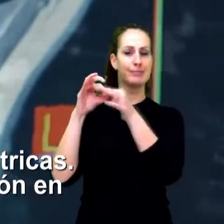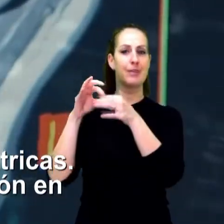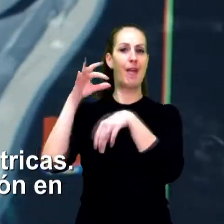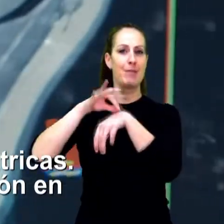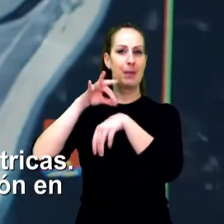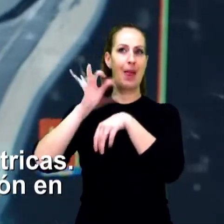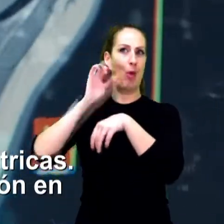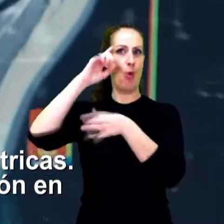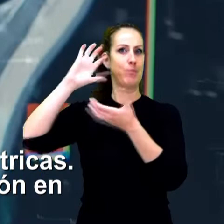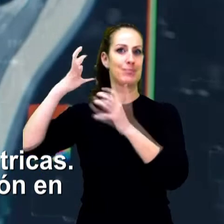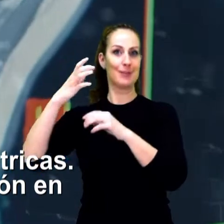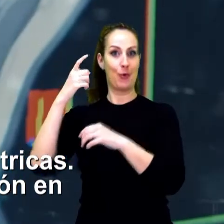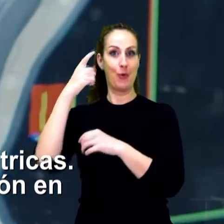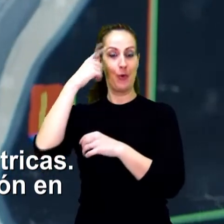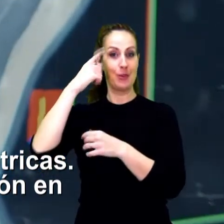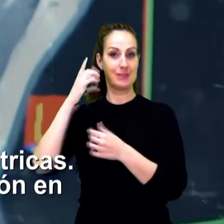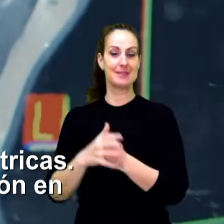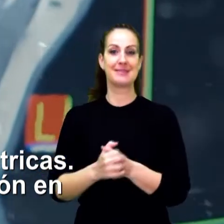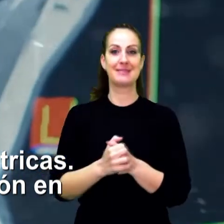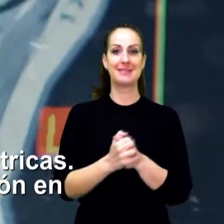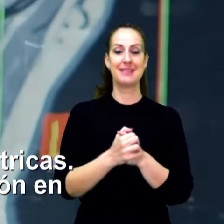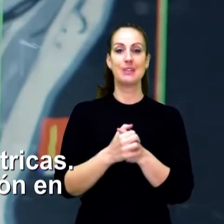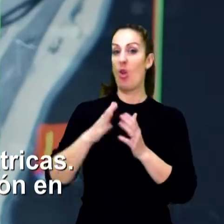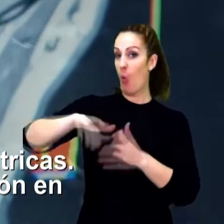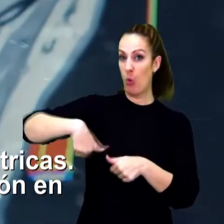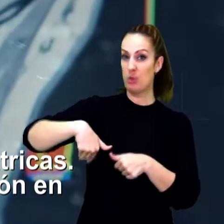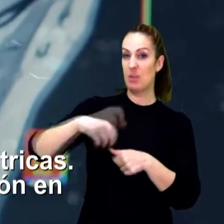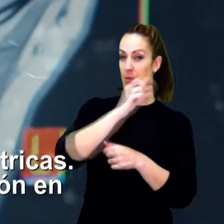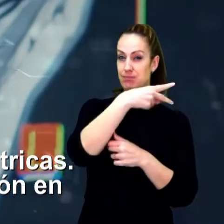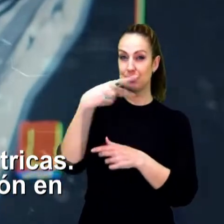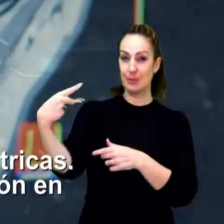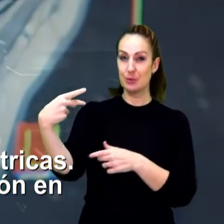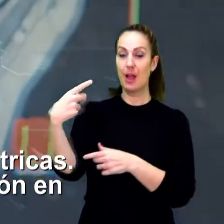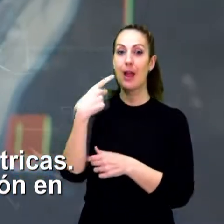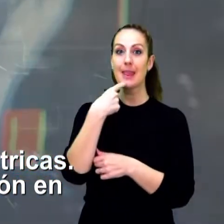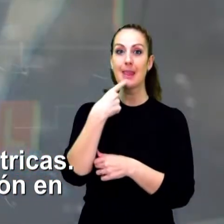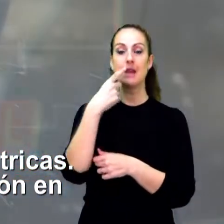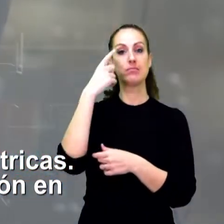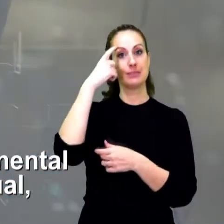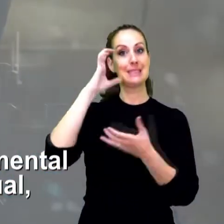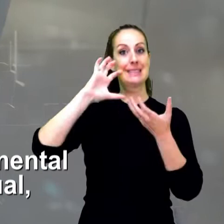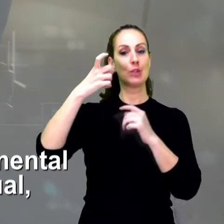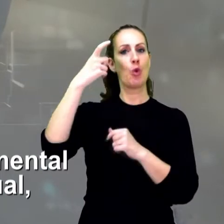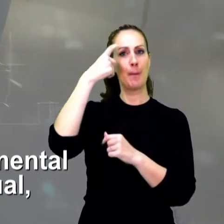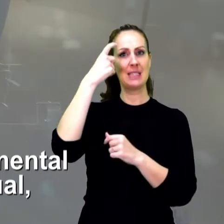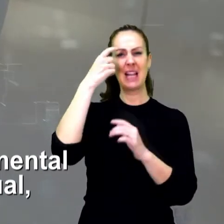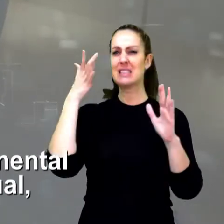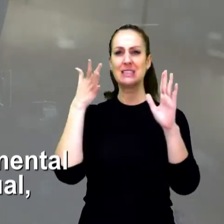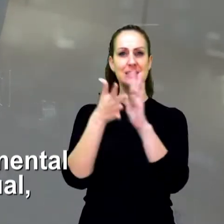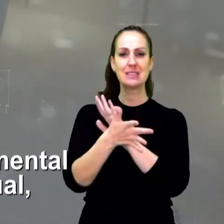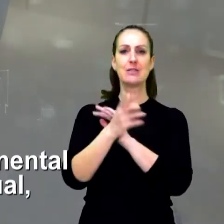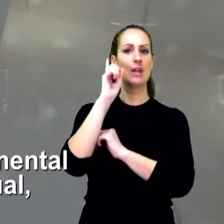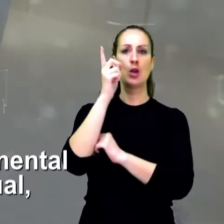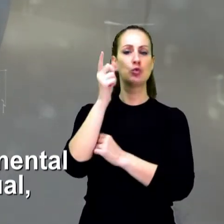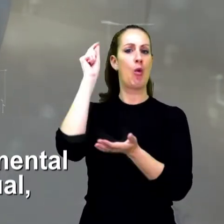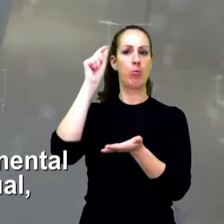implicados en las enfermedades neurológicas y psiquiátricas. Los últimos resultados de la investigación en neurociencia